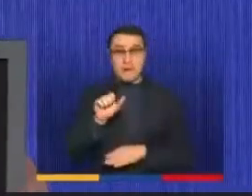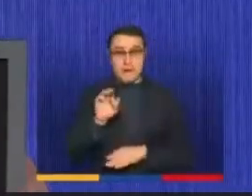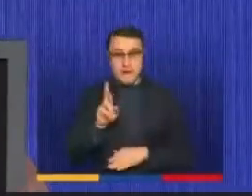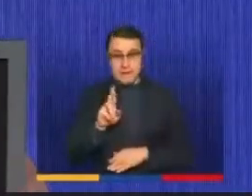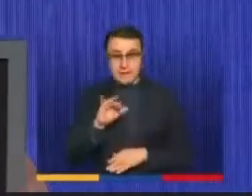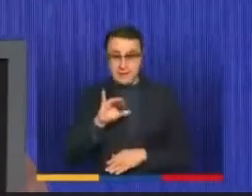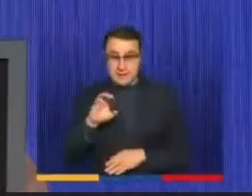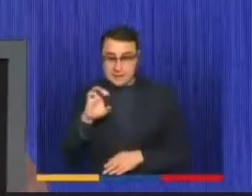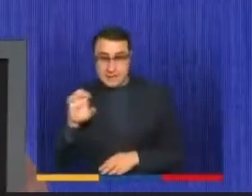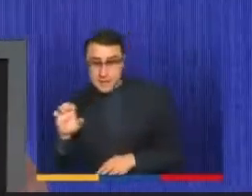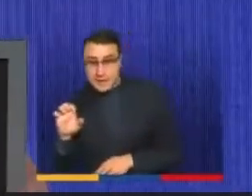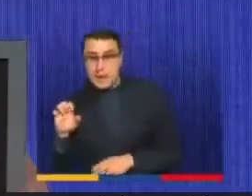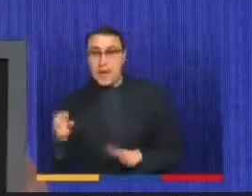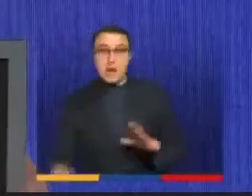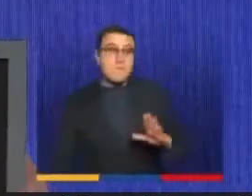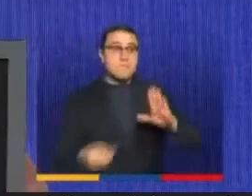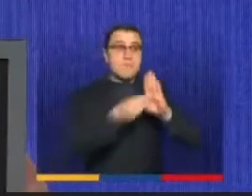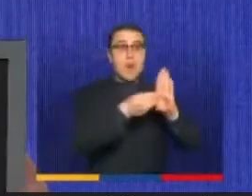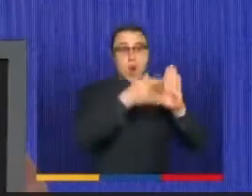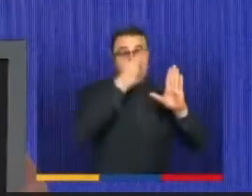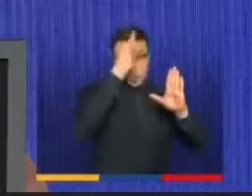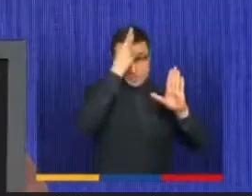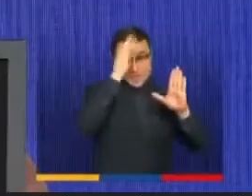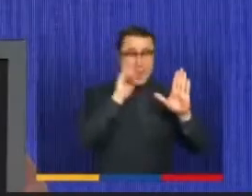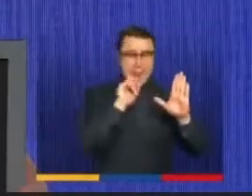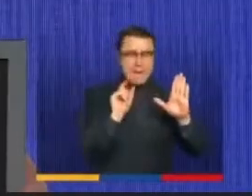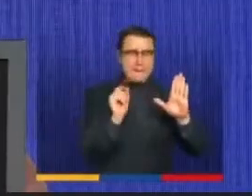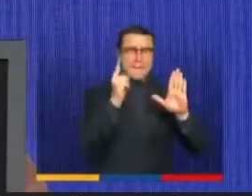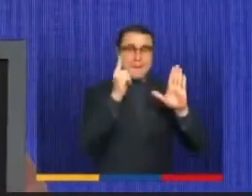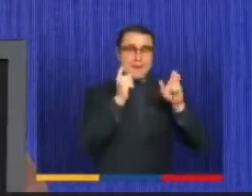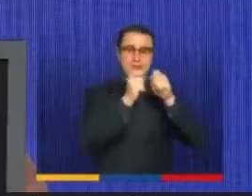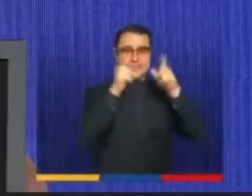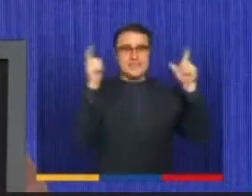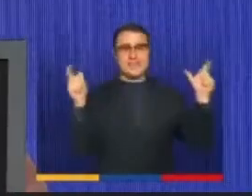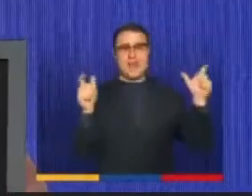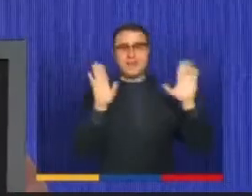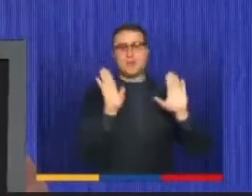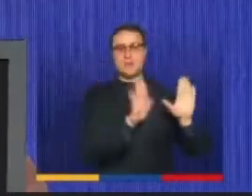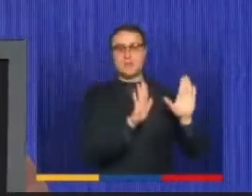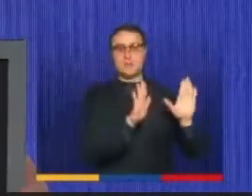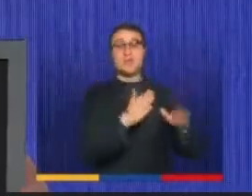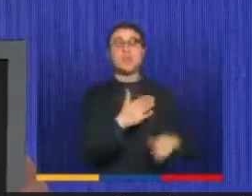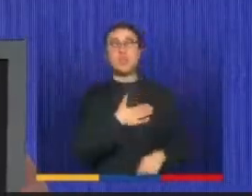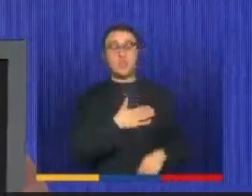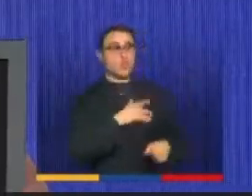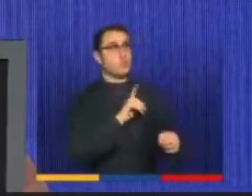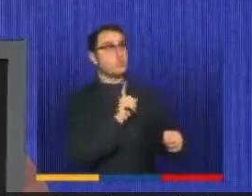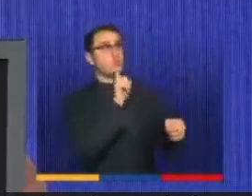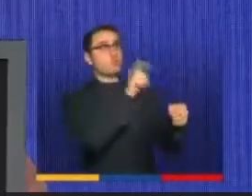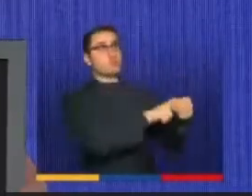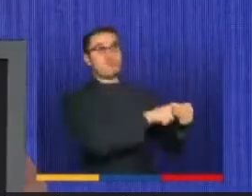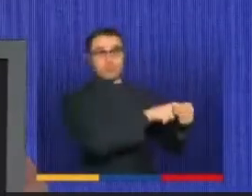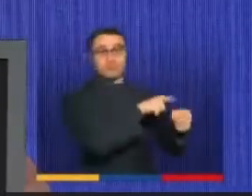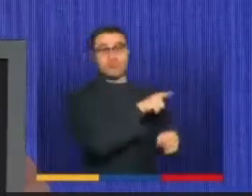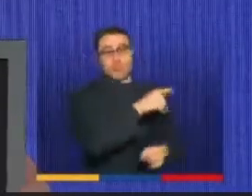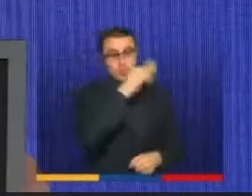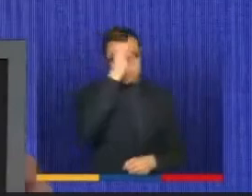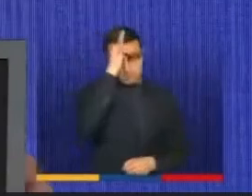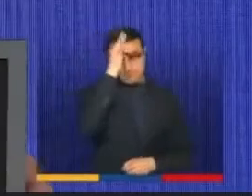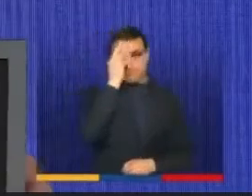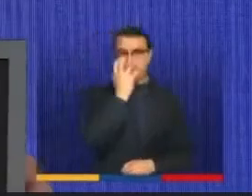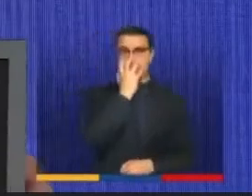tema del hospital, el primero, público. Y ahí fui a parar yo.